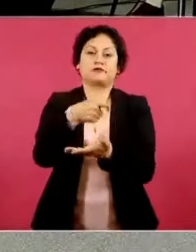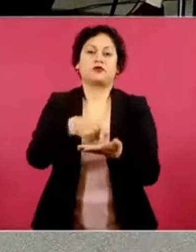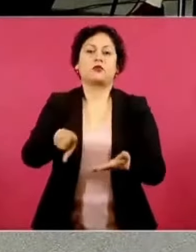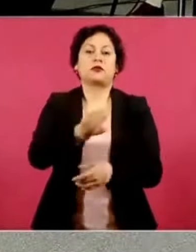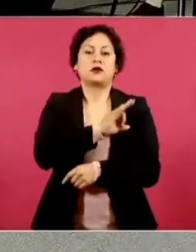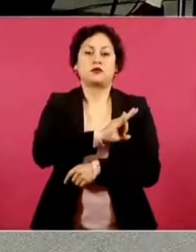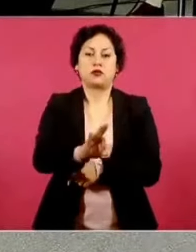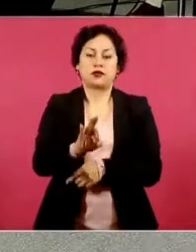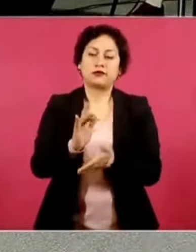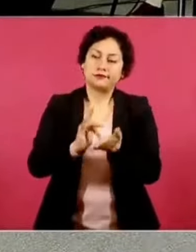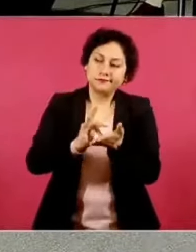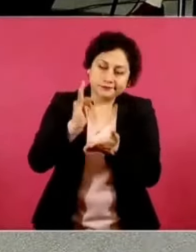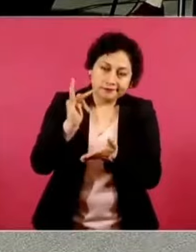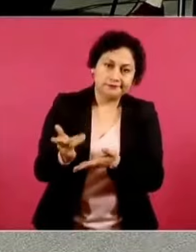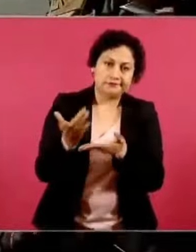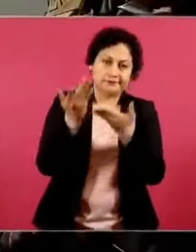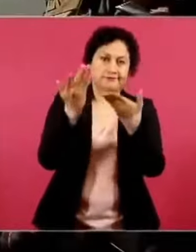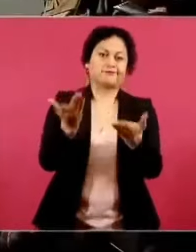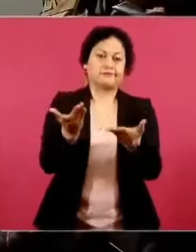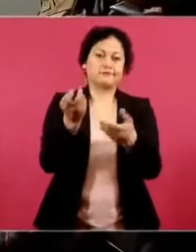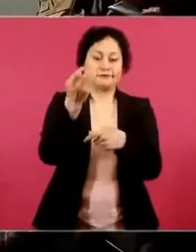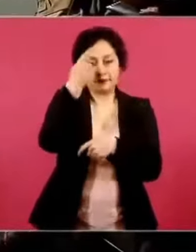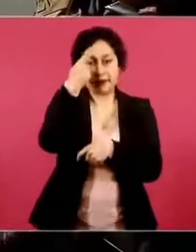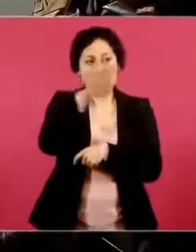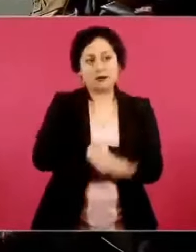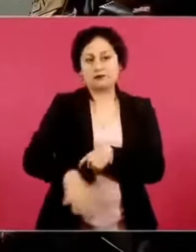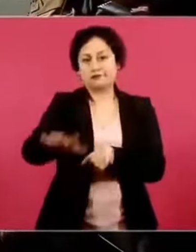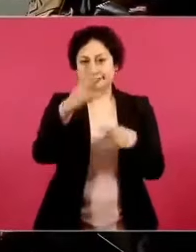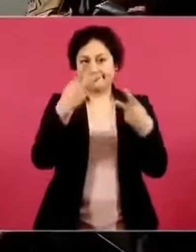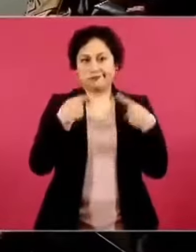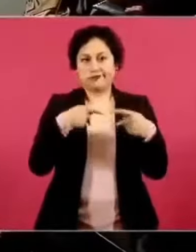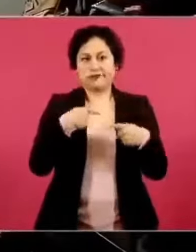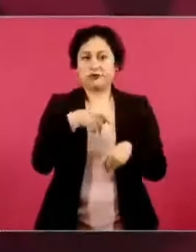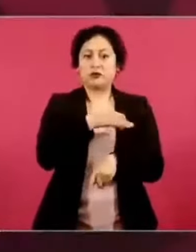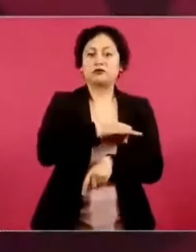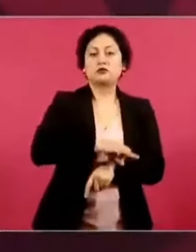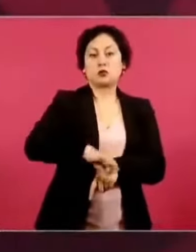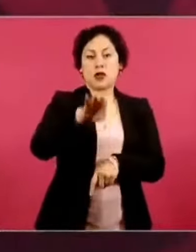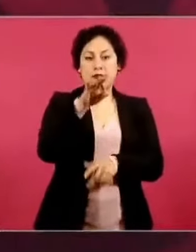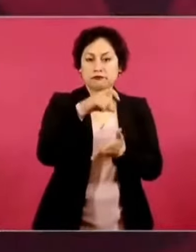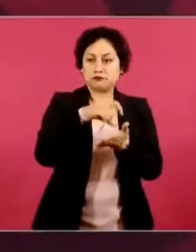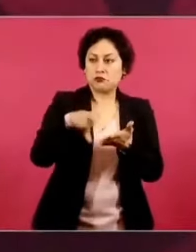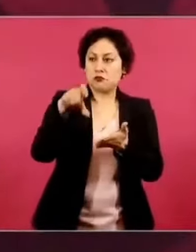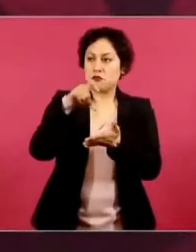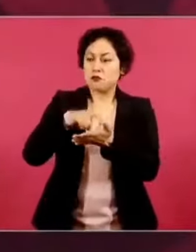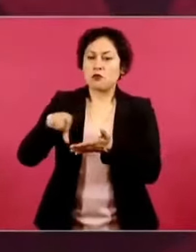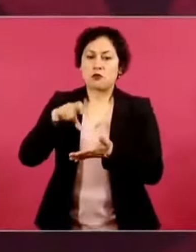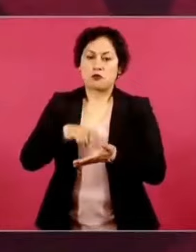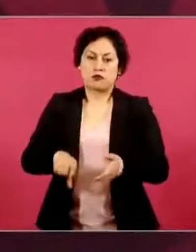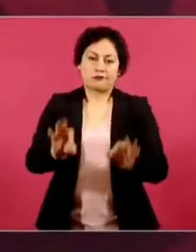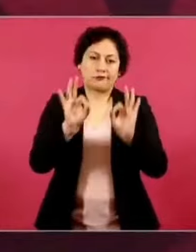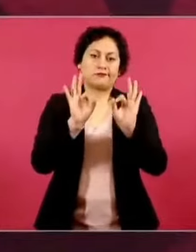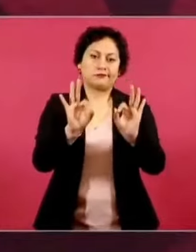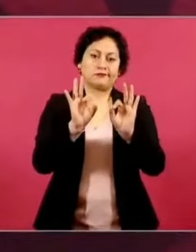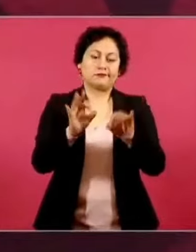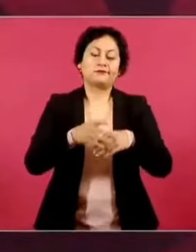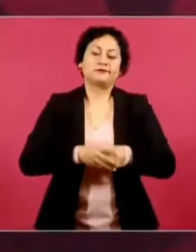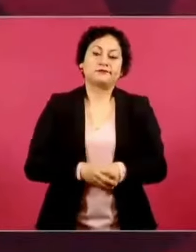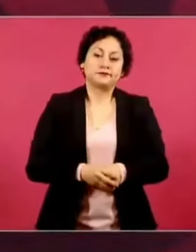alimentos básicos y es importante recordar que el acuerdo era una